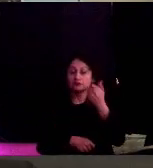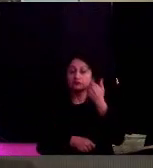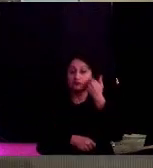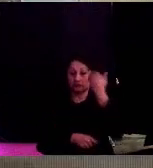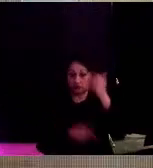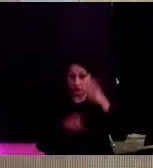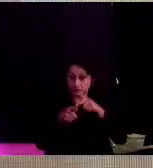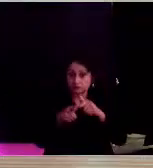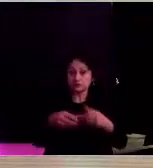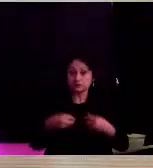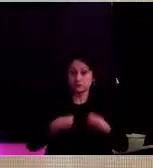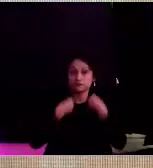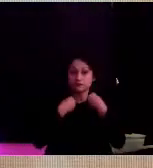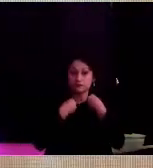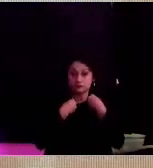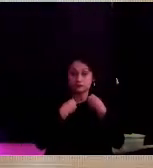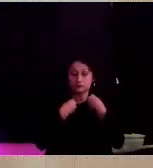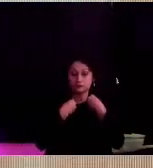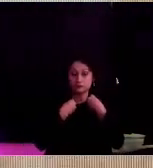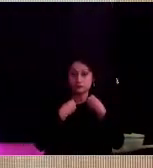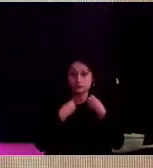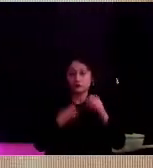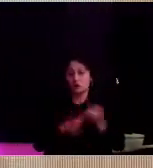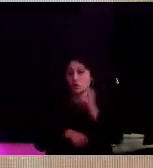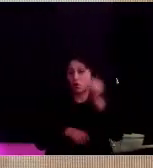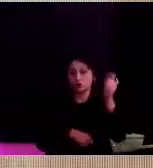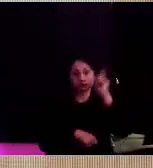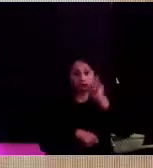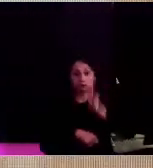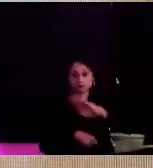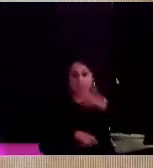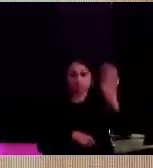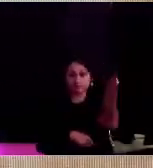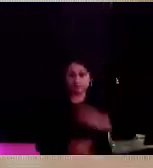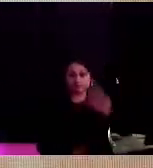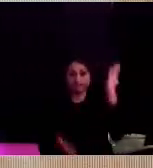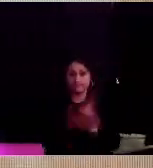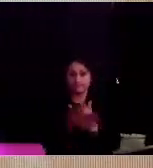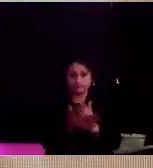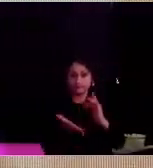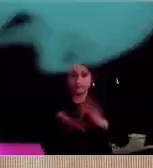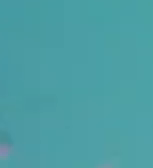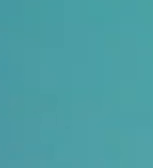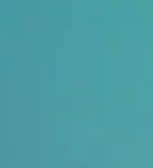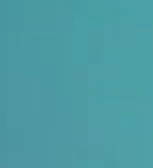vivas, nunca más ni una menos. Muchas gracias.